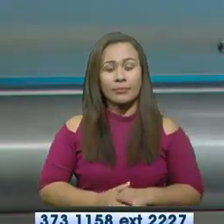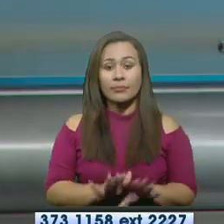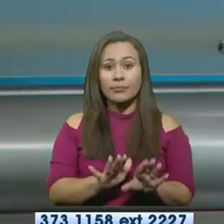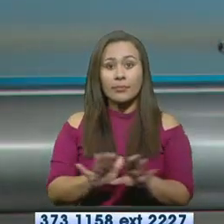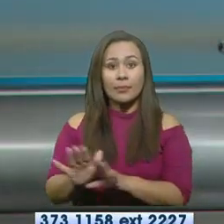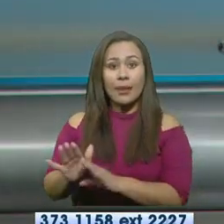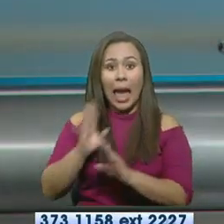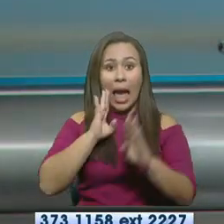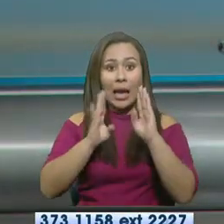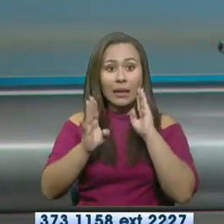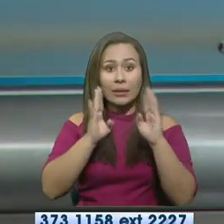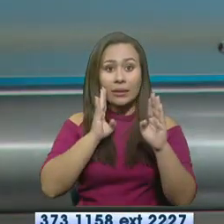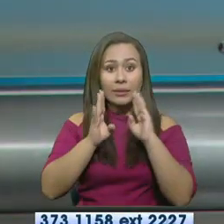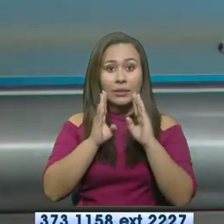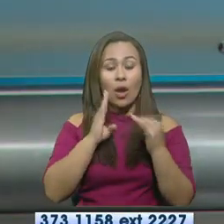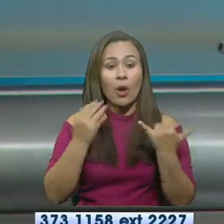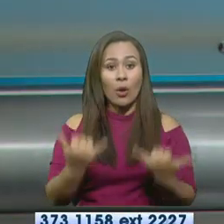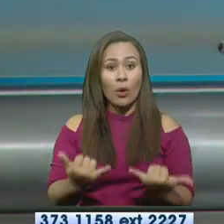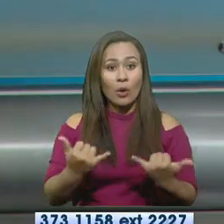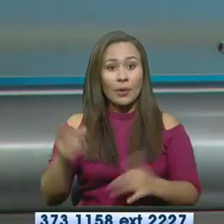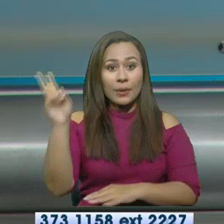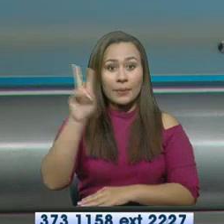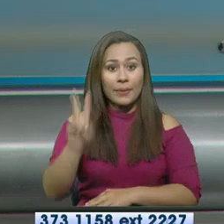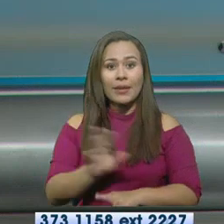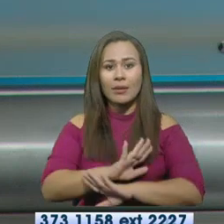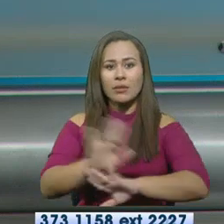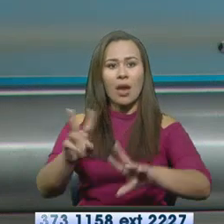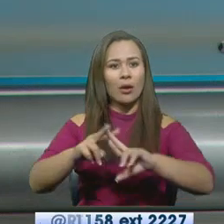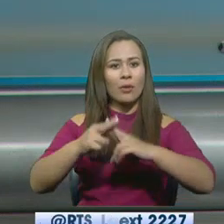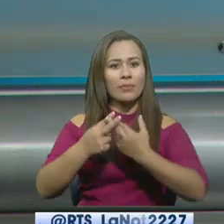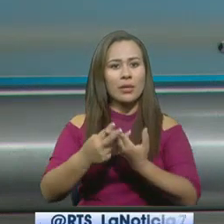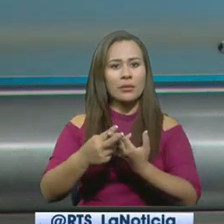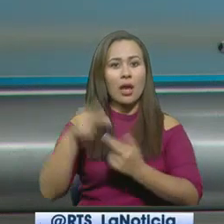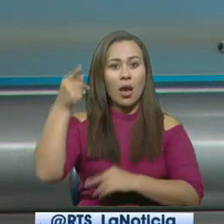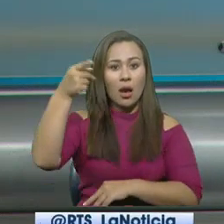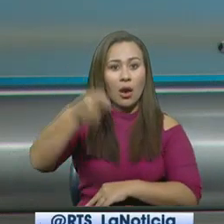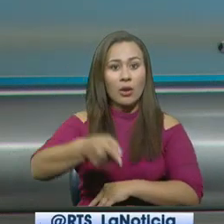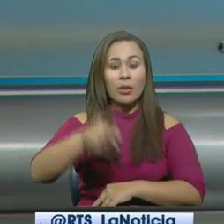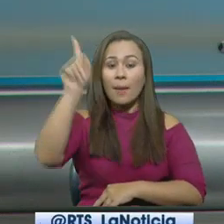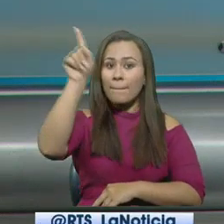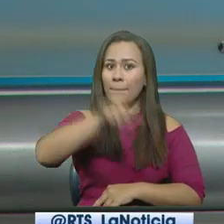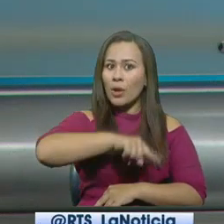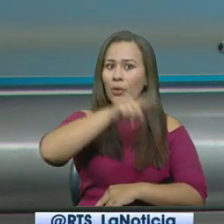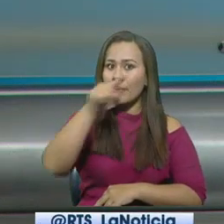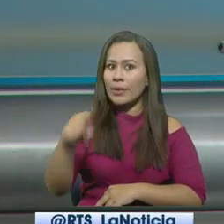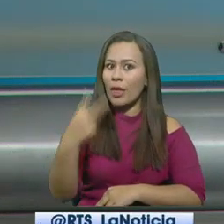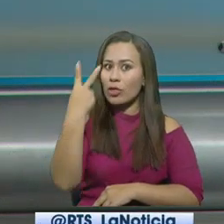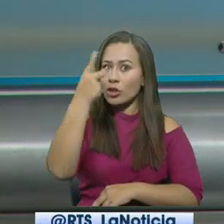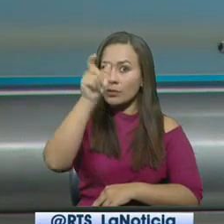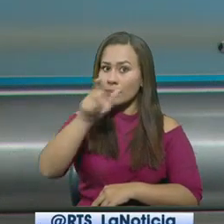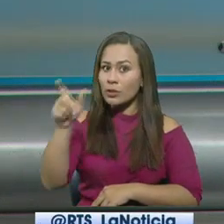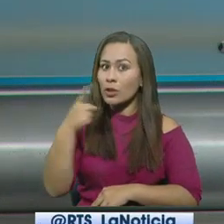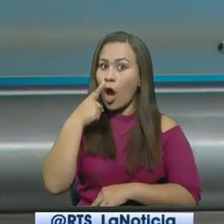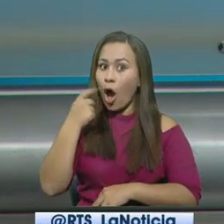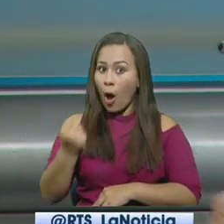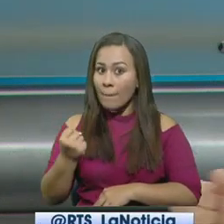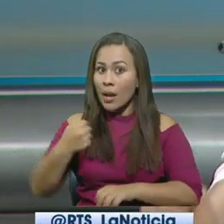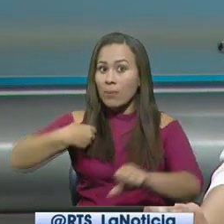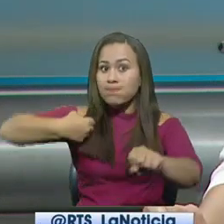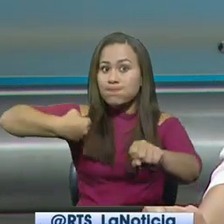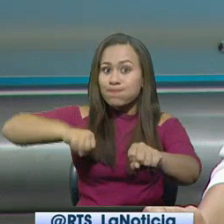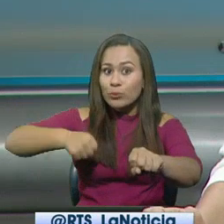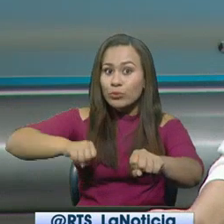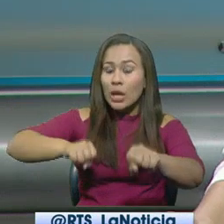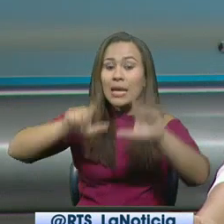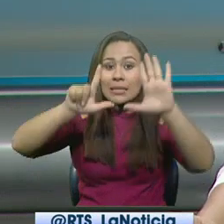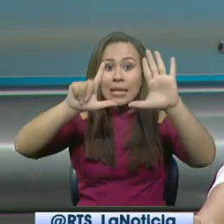Y mucha atención porque desde hoy viernes entró en vigencia la disposición que prohíbe a dos hombres circular en moto de 7